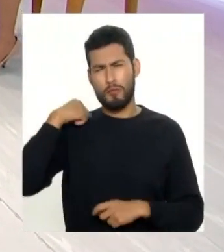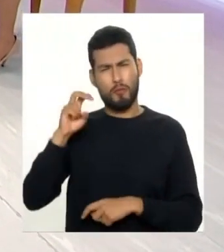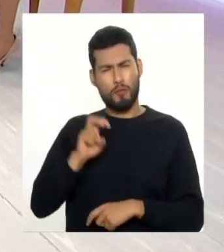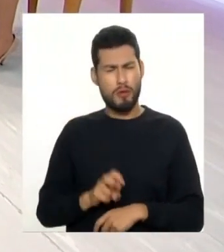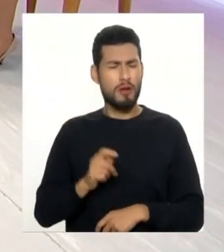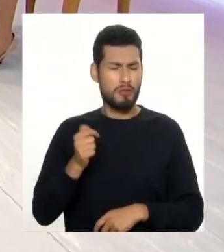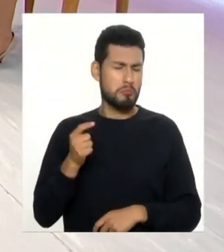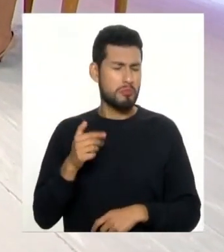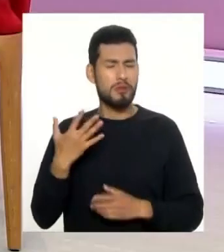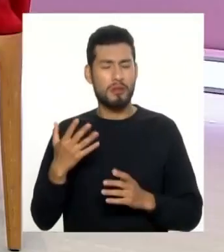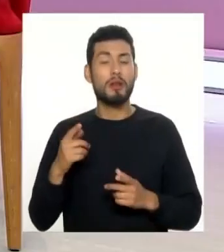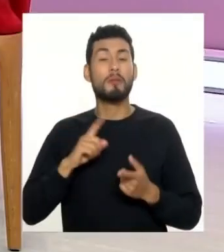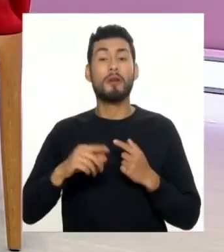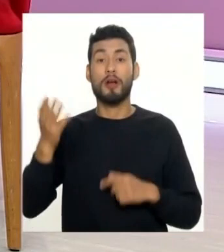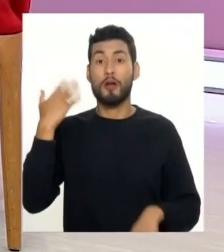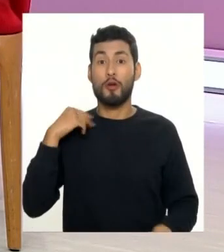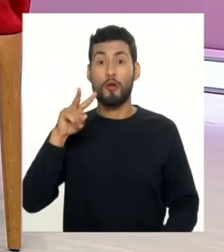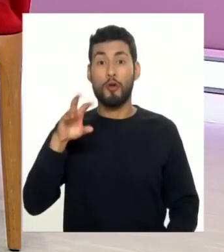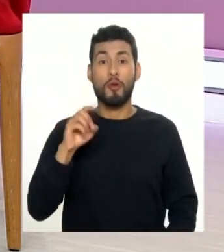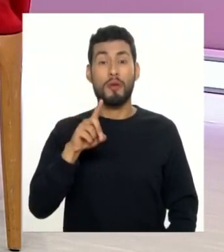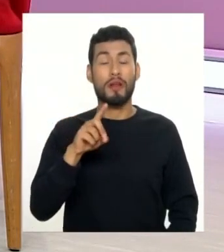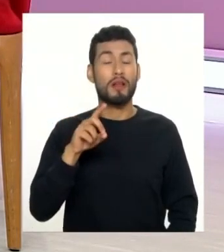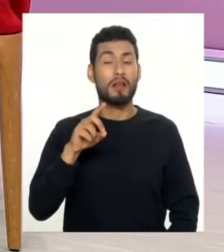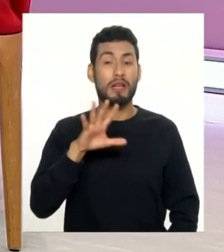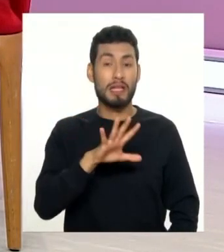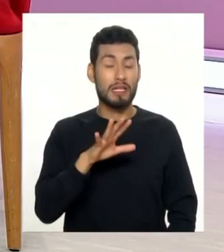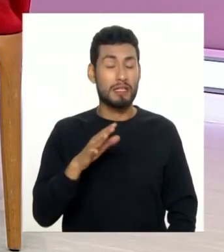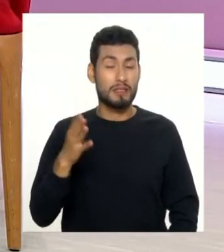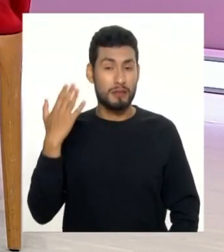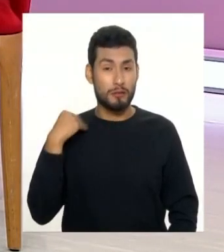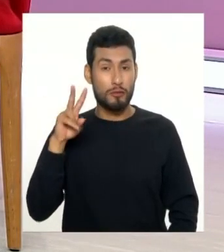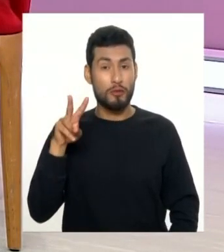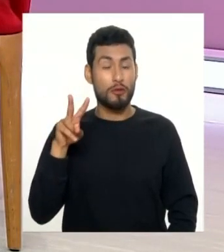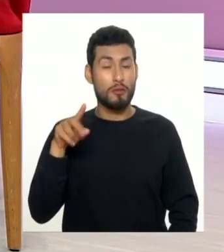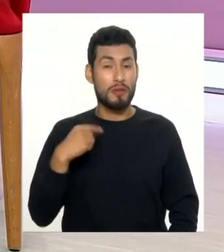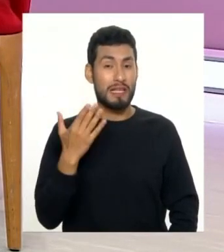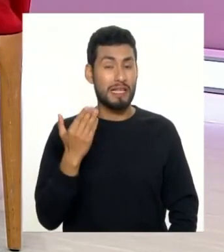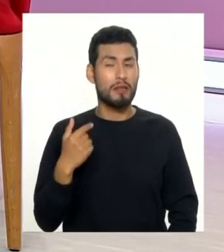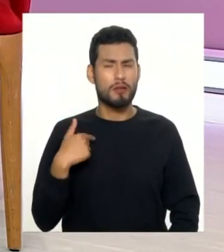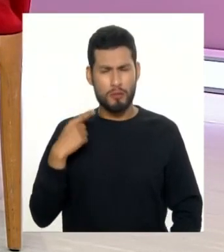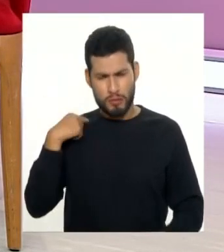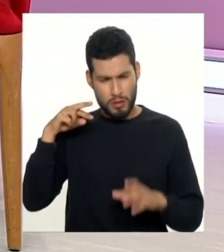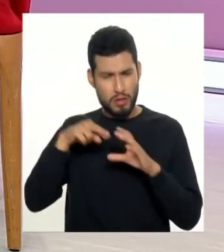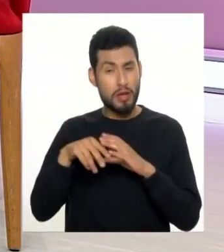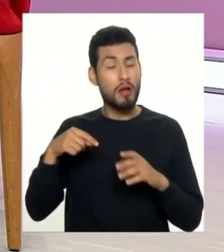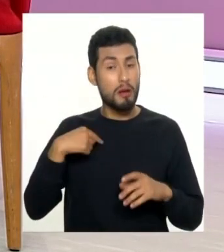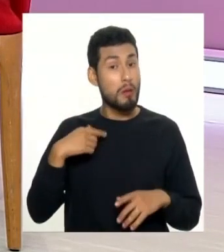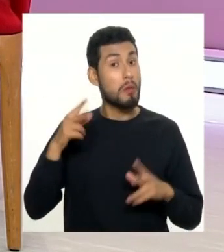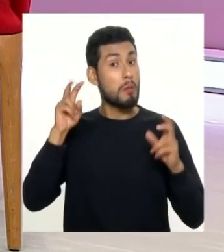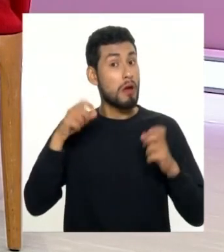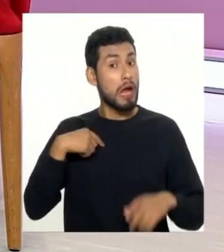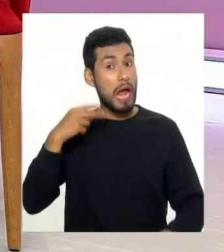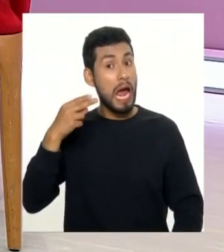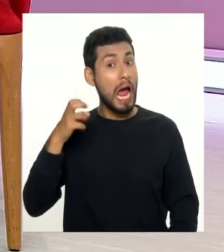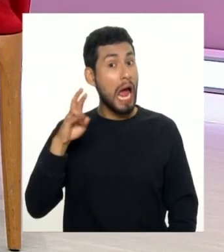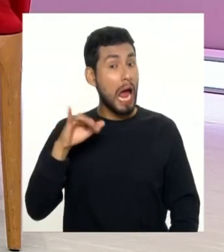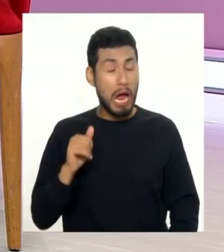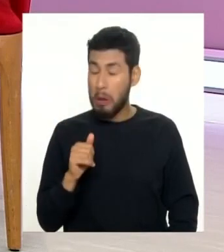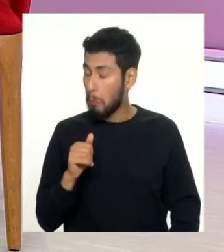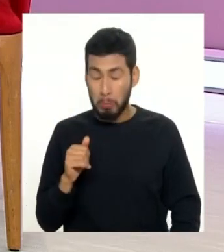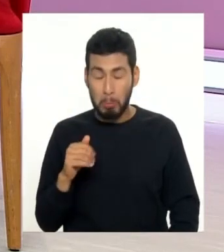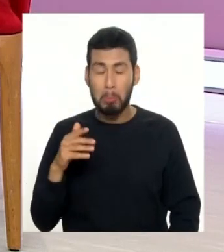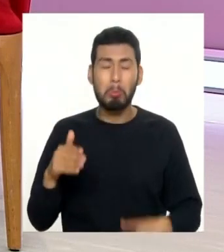año 2015... me saqué una resonancia magnética. Primero me dijeron que era una hernia, pero después fui a